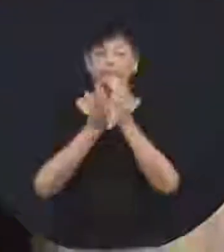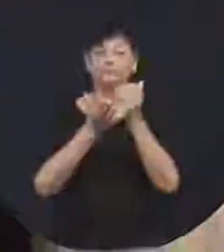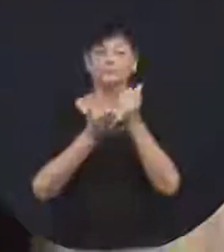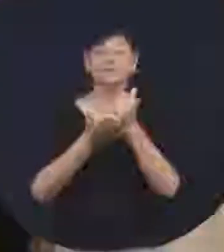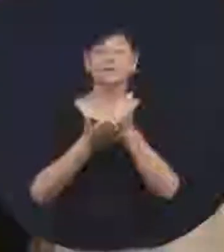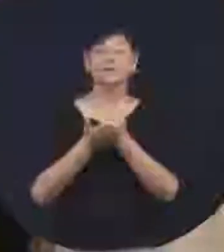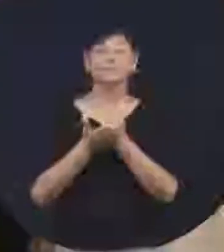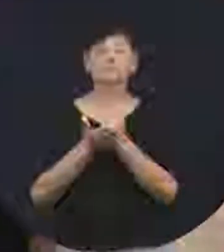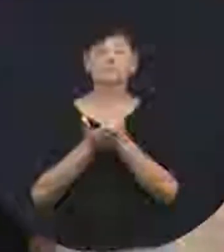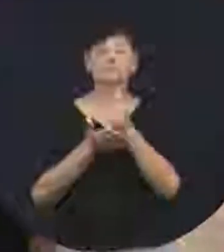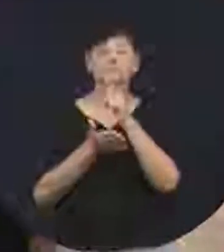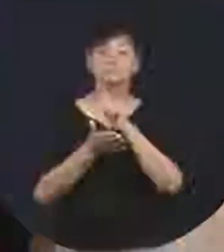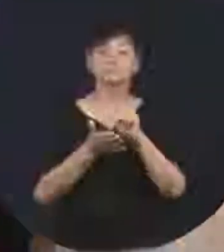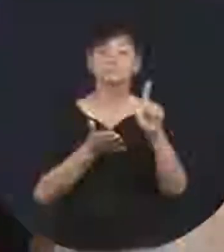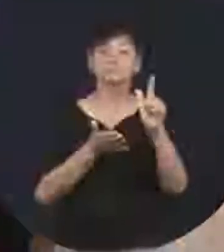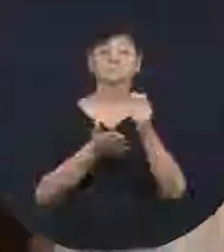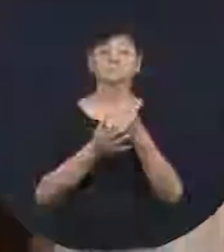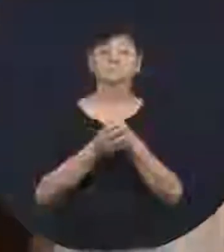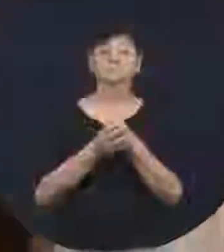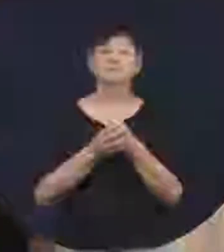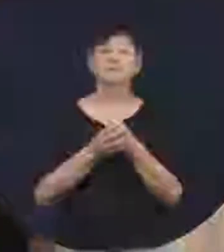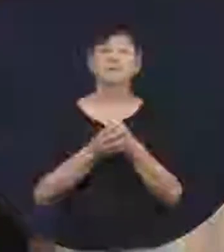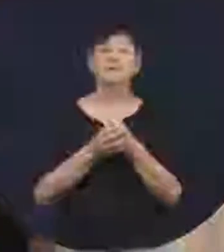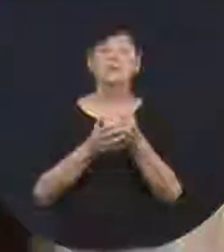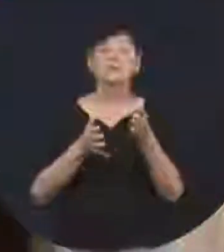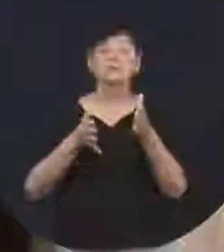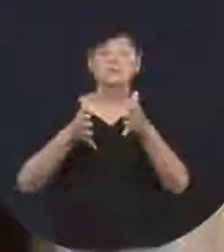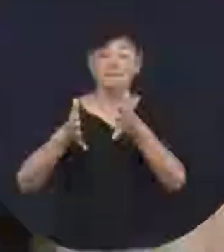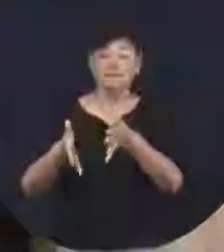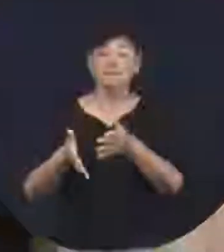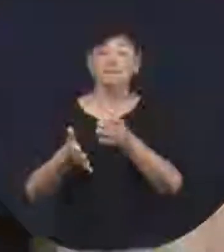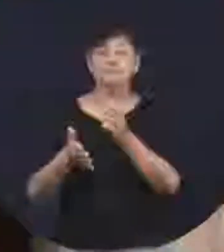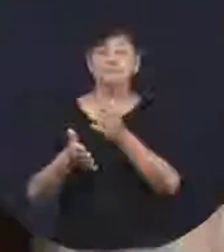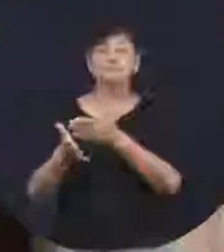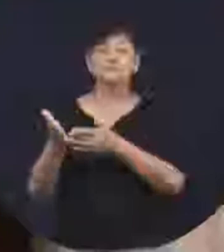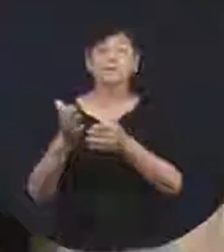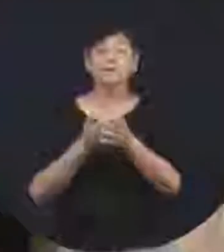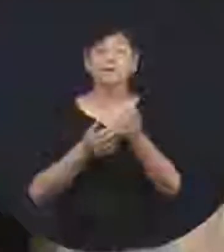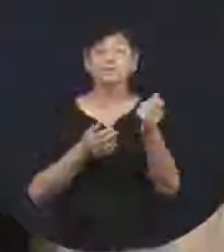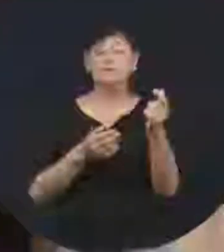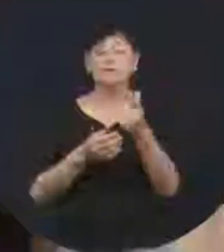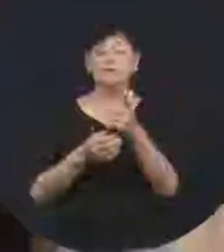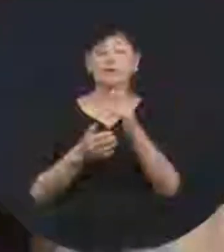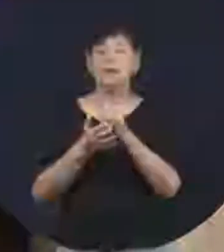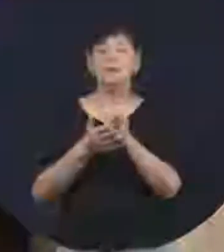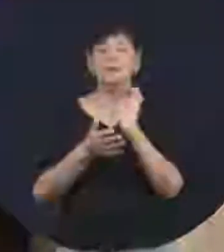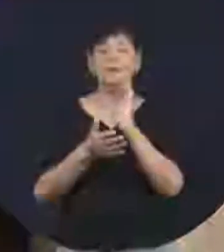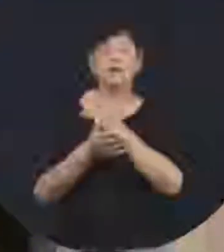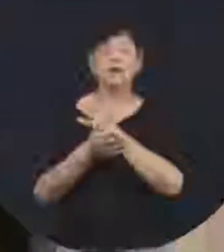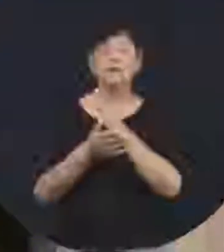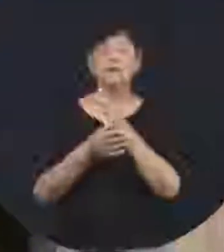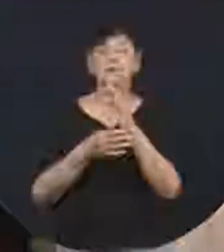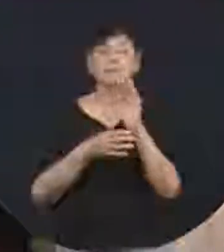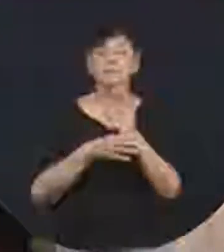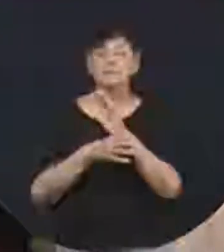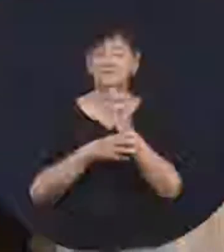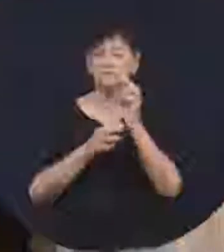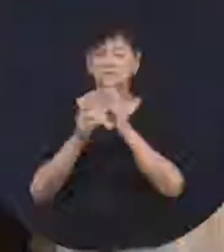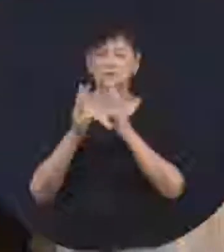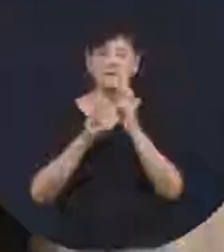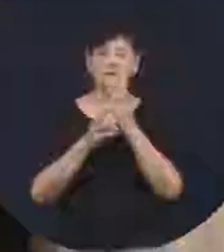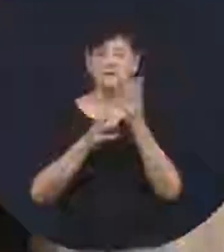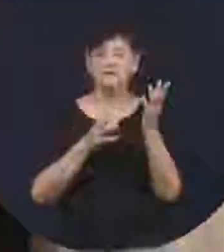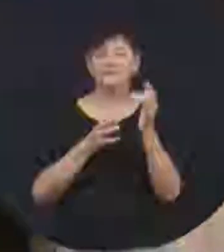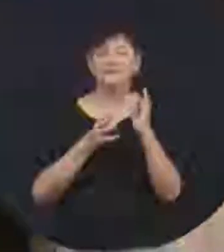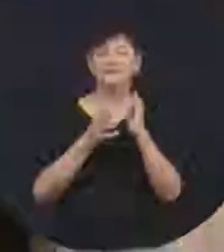Ayúdanos, Señor, a dejar en tus manos paternales todas nuestras preocupaciones,